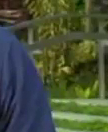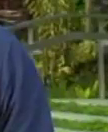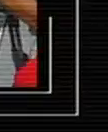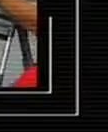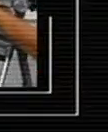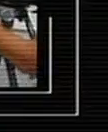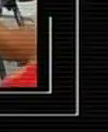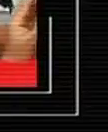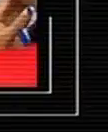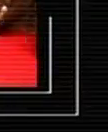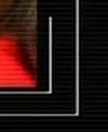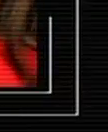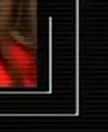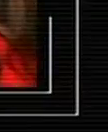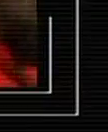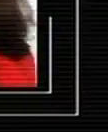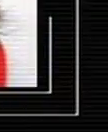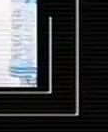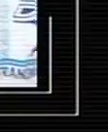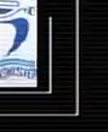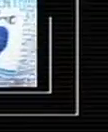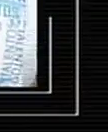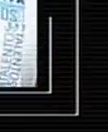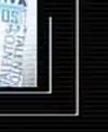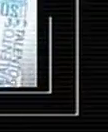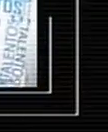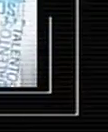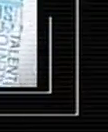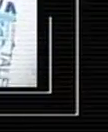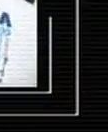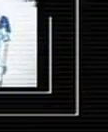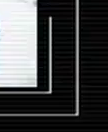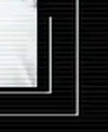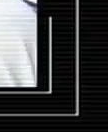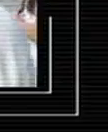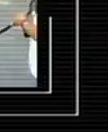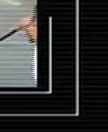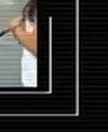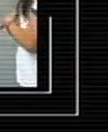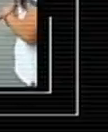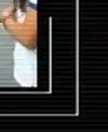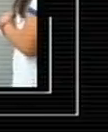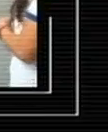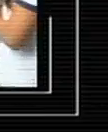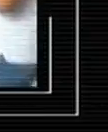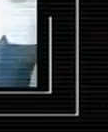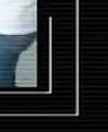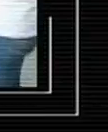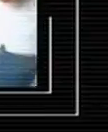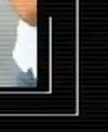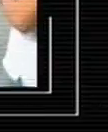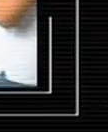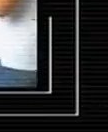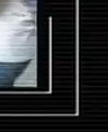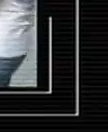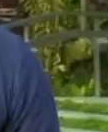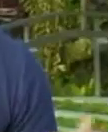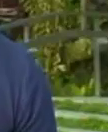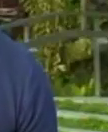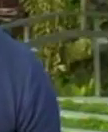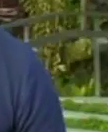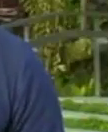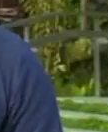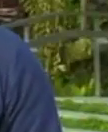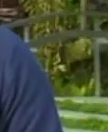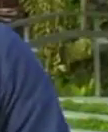con esa misma población para que se apropien cada vez más, para que se genere cada día más un debate en torno a esas herramientas.